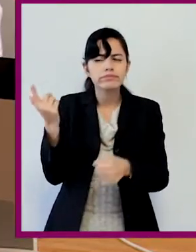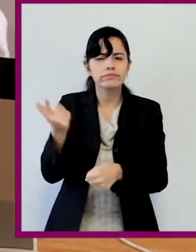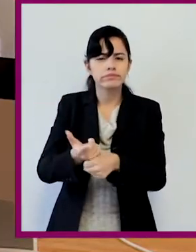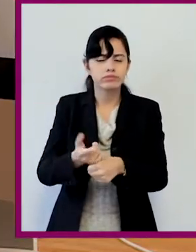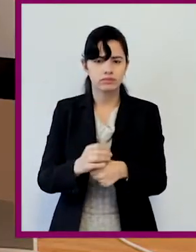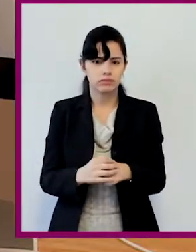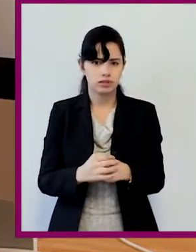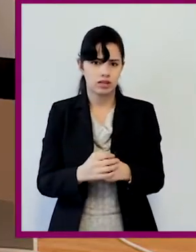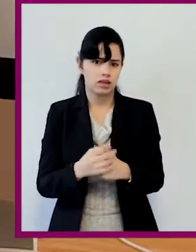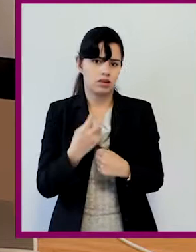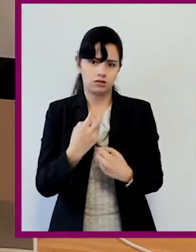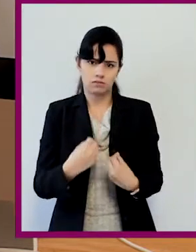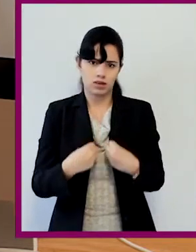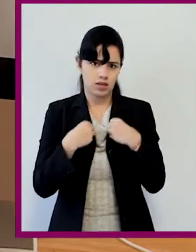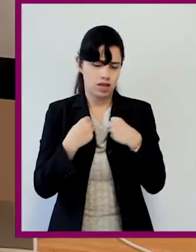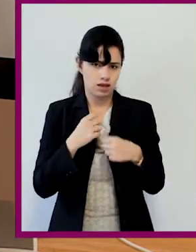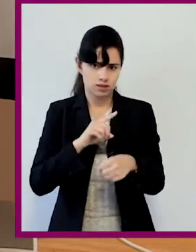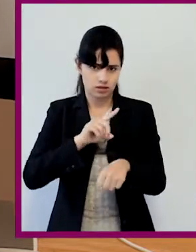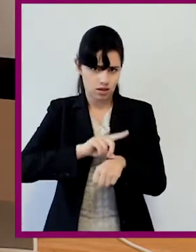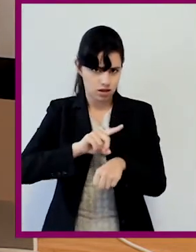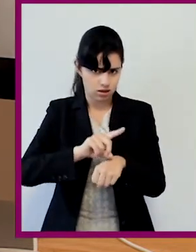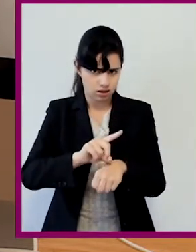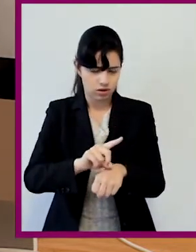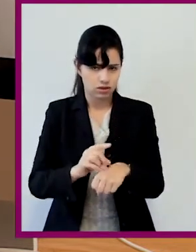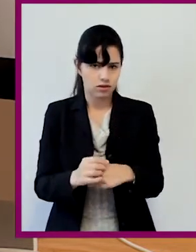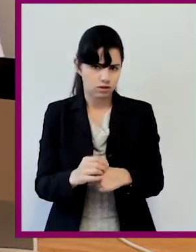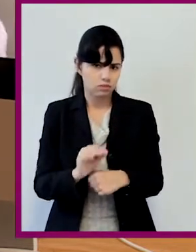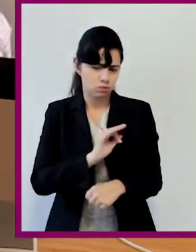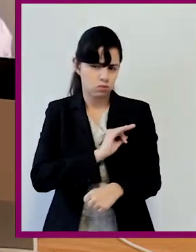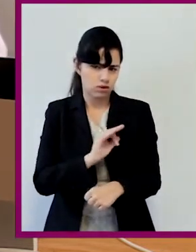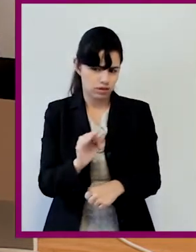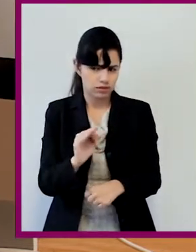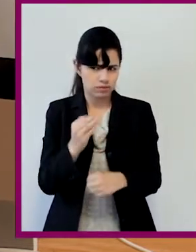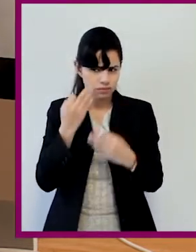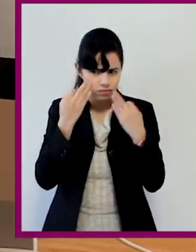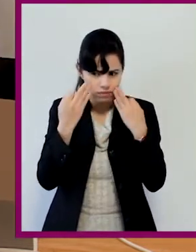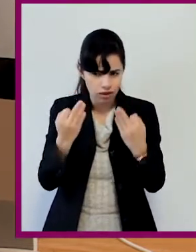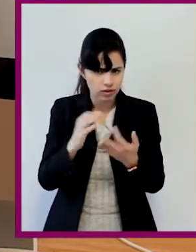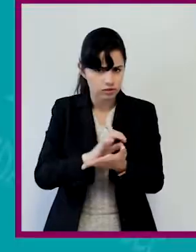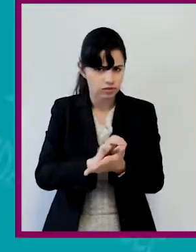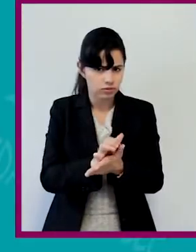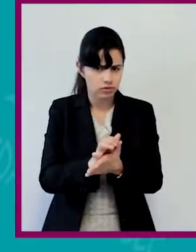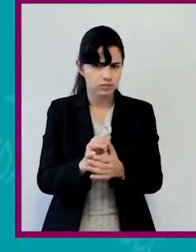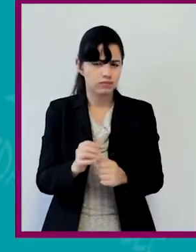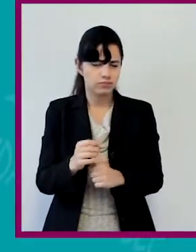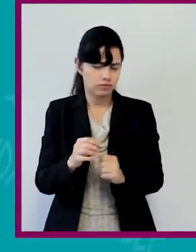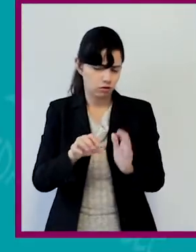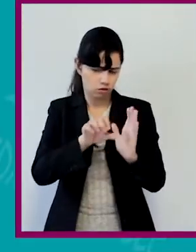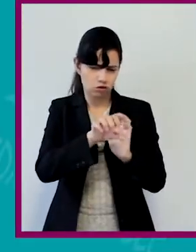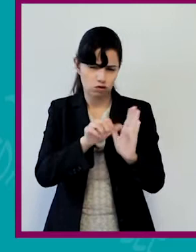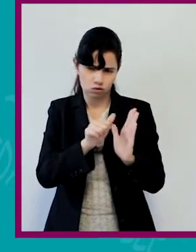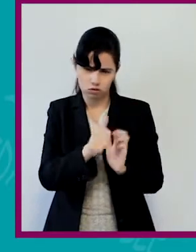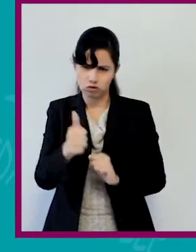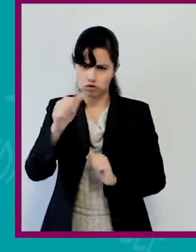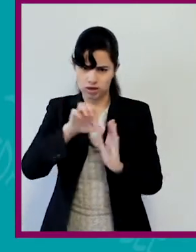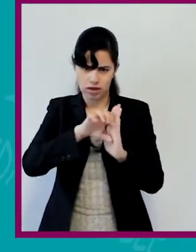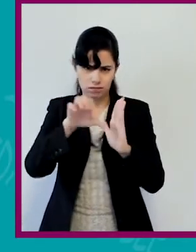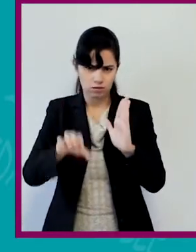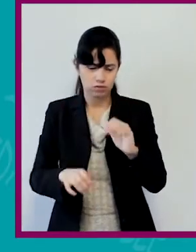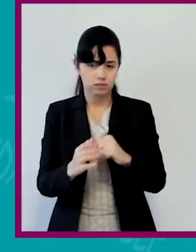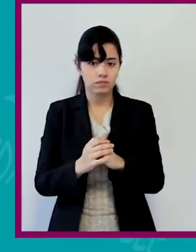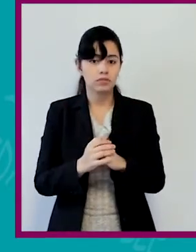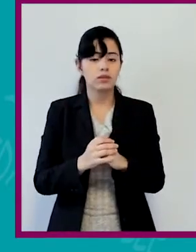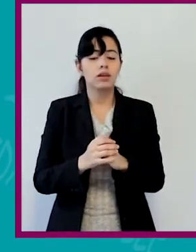ahí se manifiesta la discriminación, pero vamos a poner otros ejemplos. Los cadeneros en